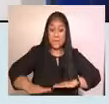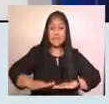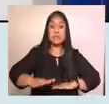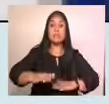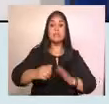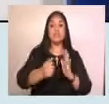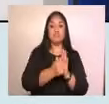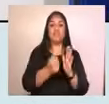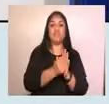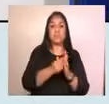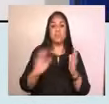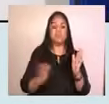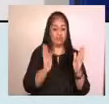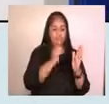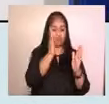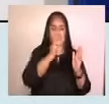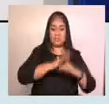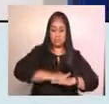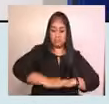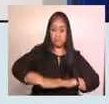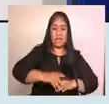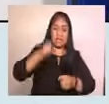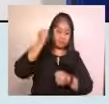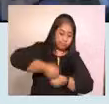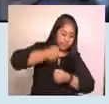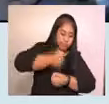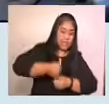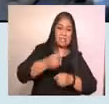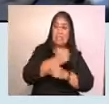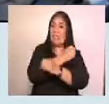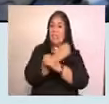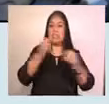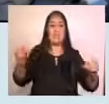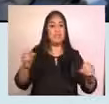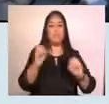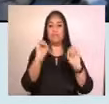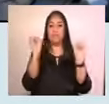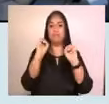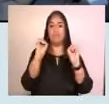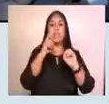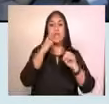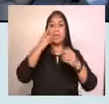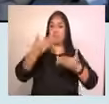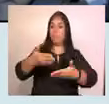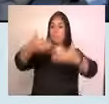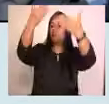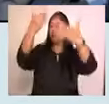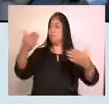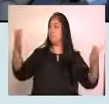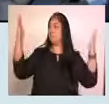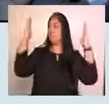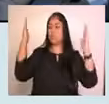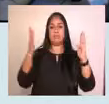cemento para que no puedan hacer ahí ningún tipo de caleta ni de construcción. Las paredes se han sellado,